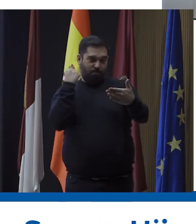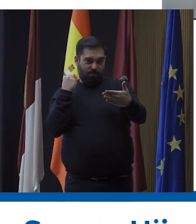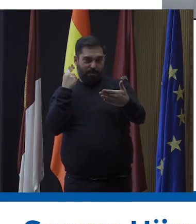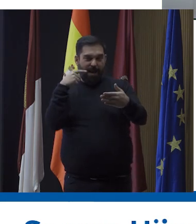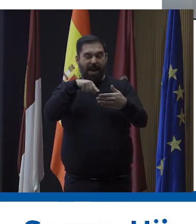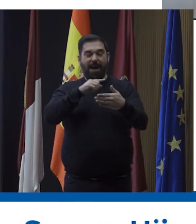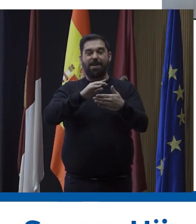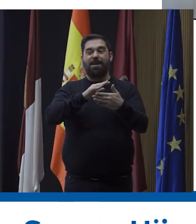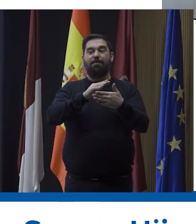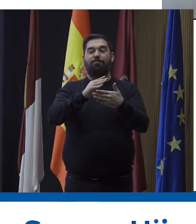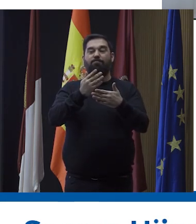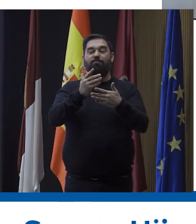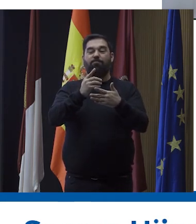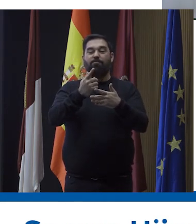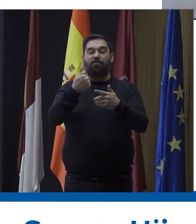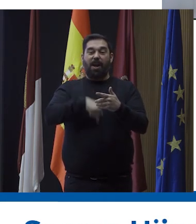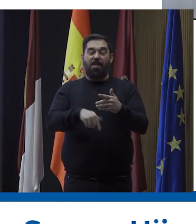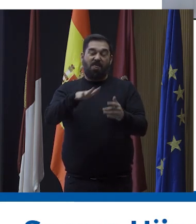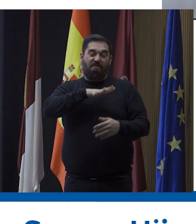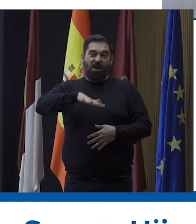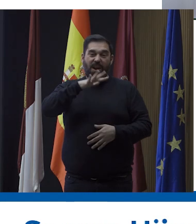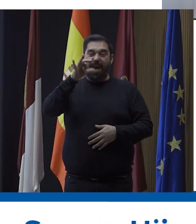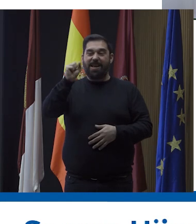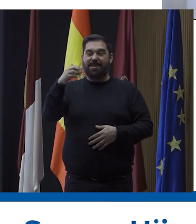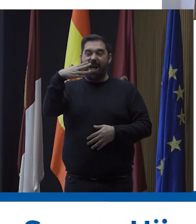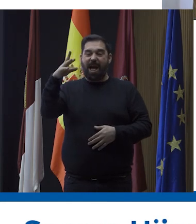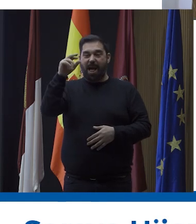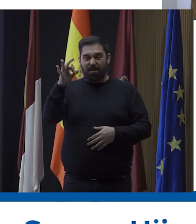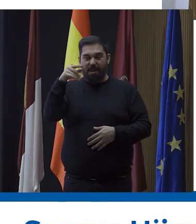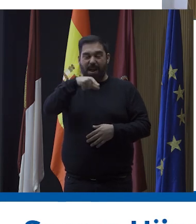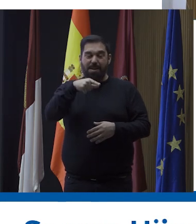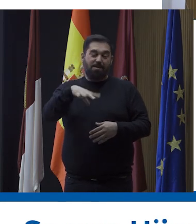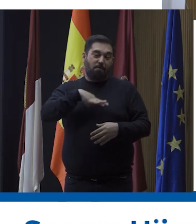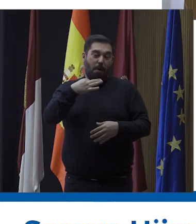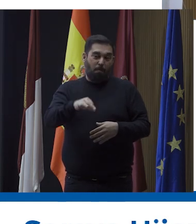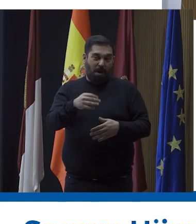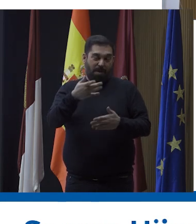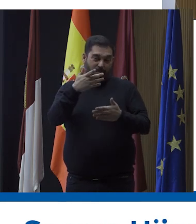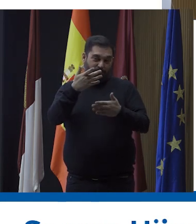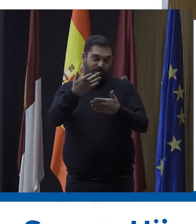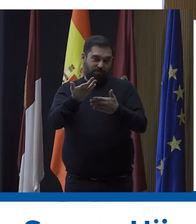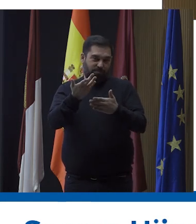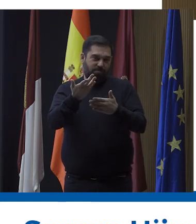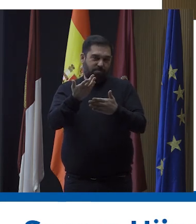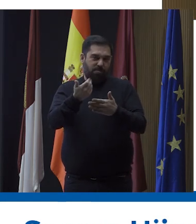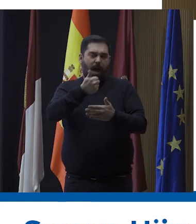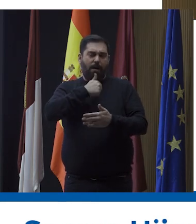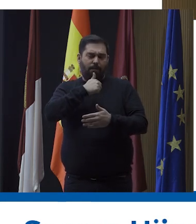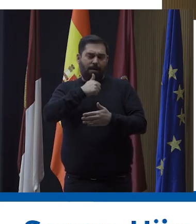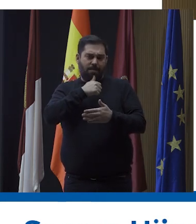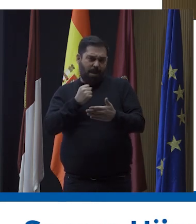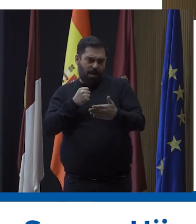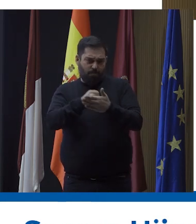caer a la parte del sacro, que es la que está capacitada para recibir y amortiguar esas presiones, ¿vale?